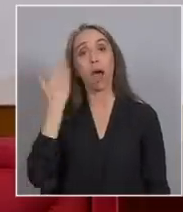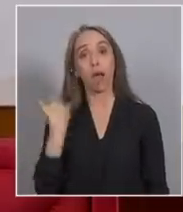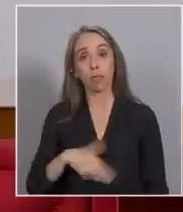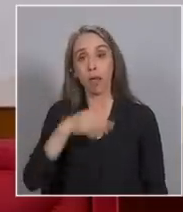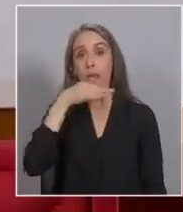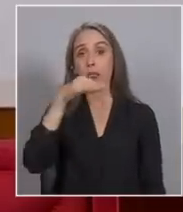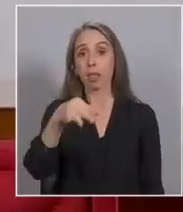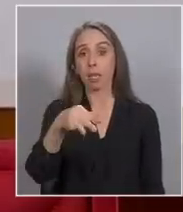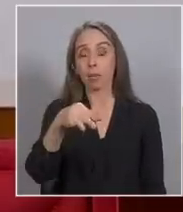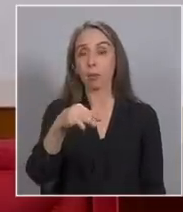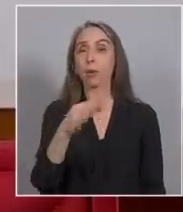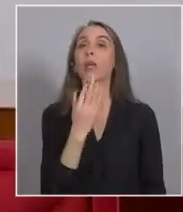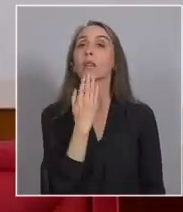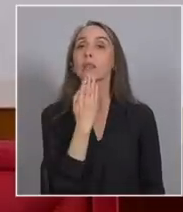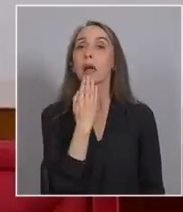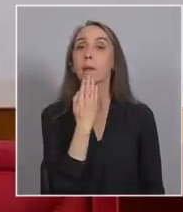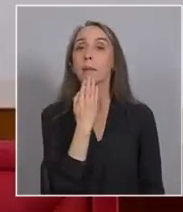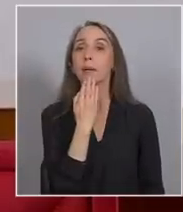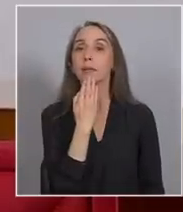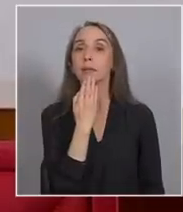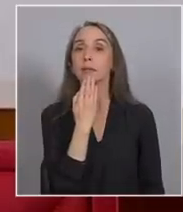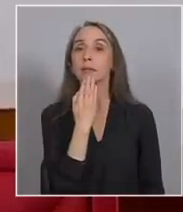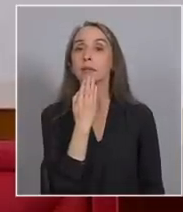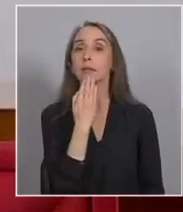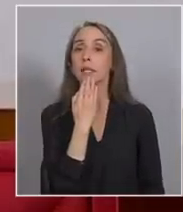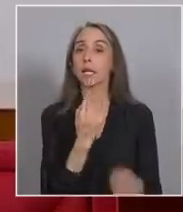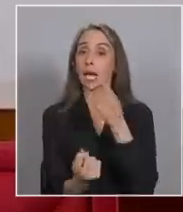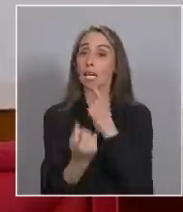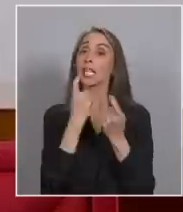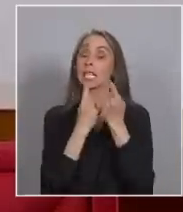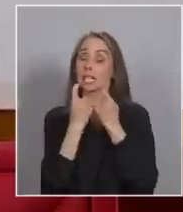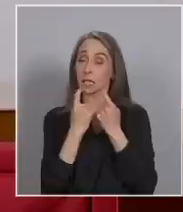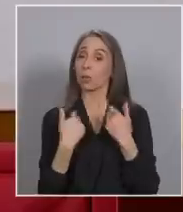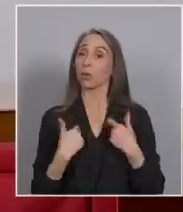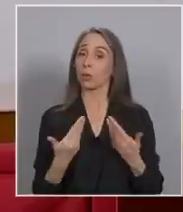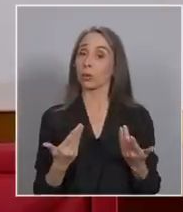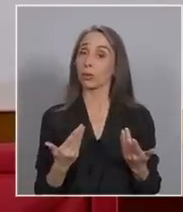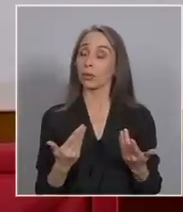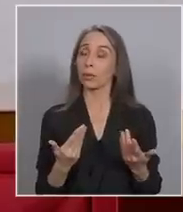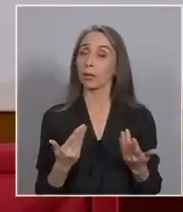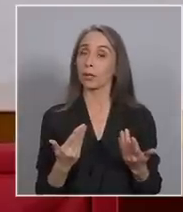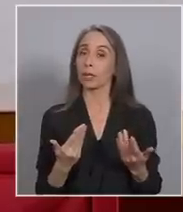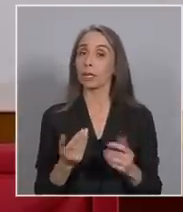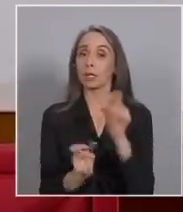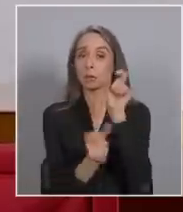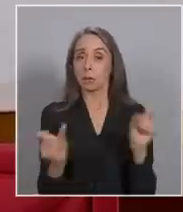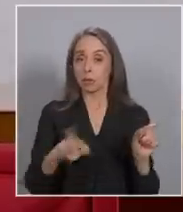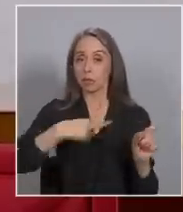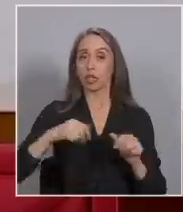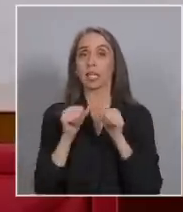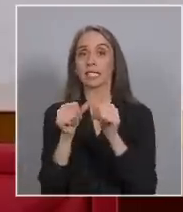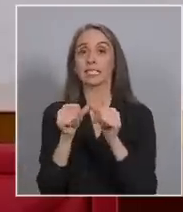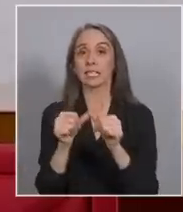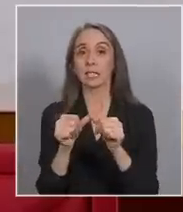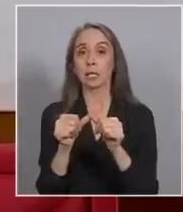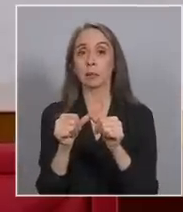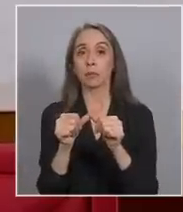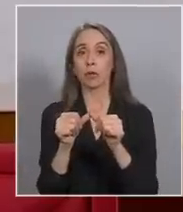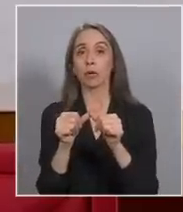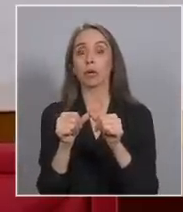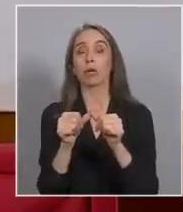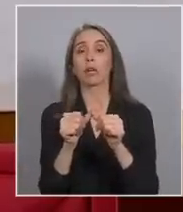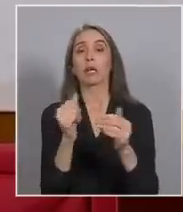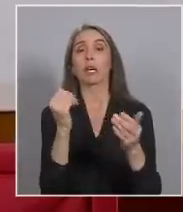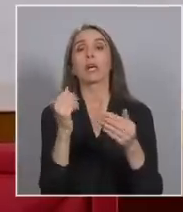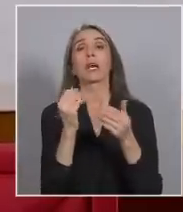antes, también debemos ser autocríticos respecto a quienes insistimos en mantener cerradas por tanto